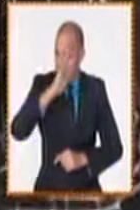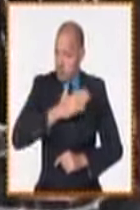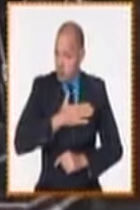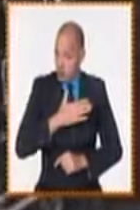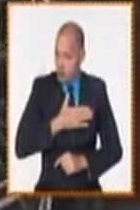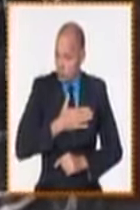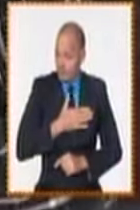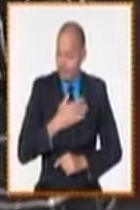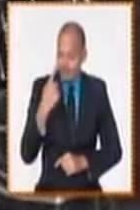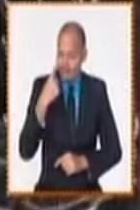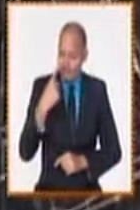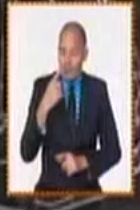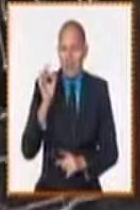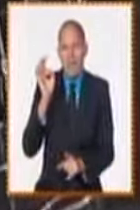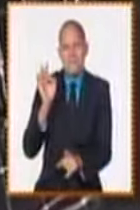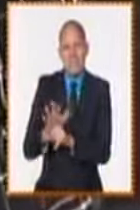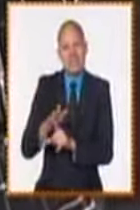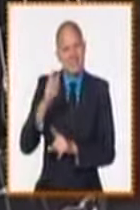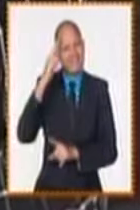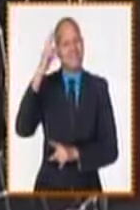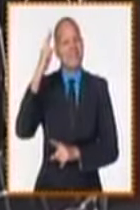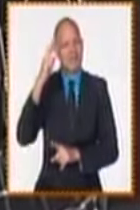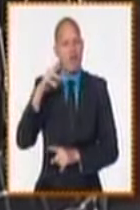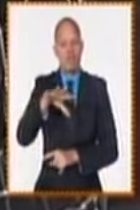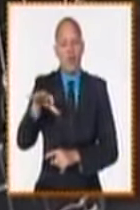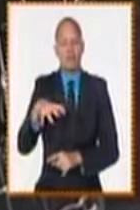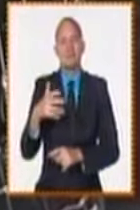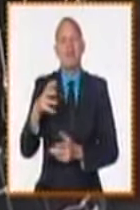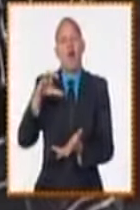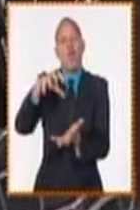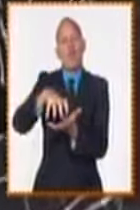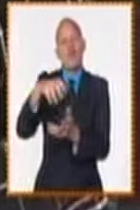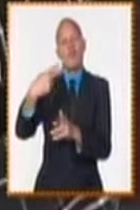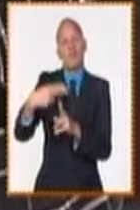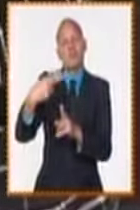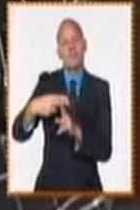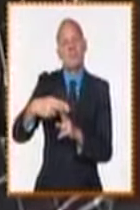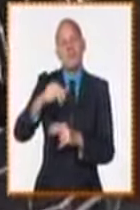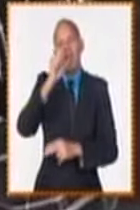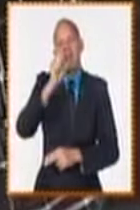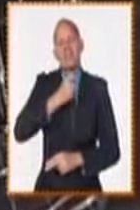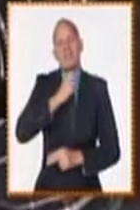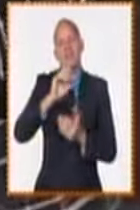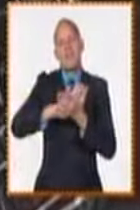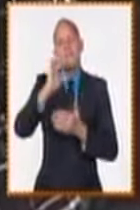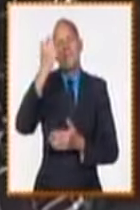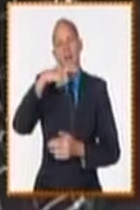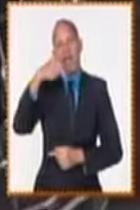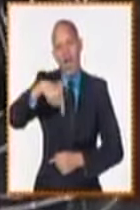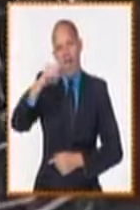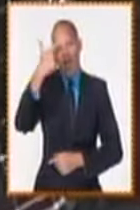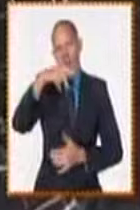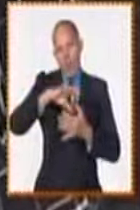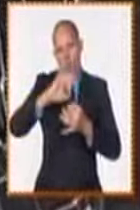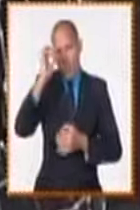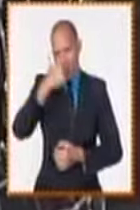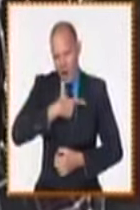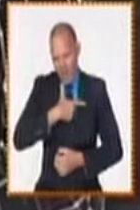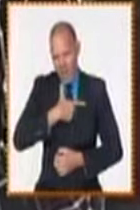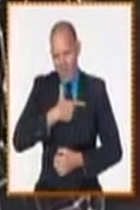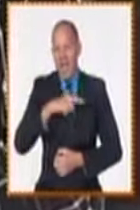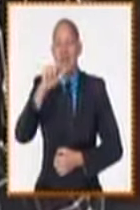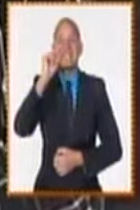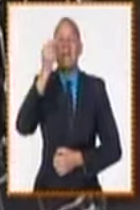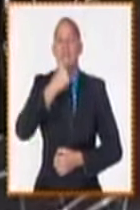ese Écola de Majagua, a partir de Bayamo, tiene una fuerza política, moral y militar más